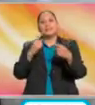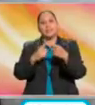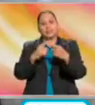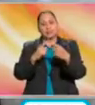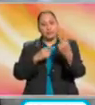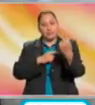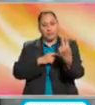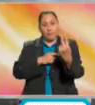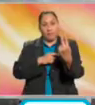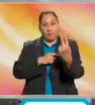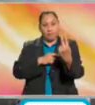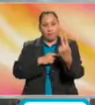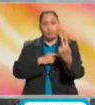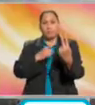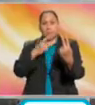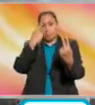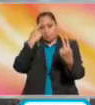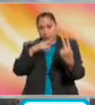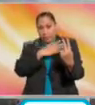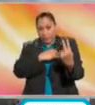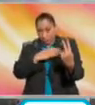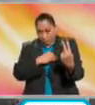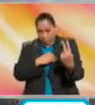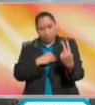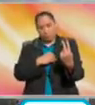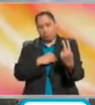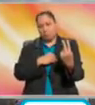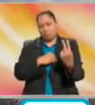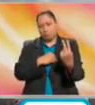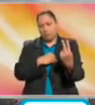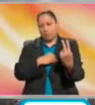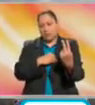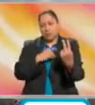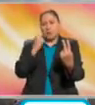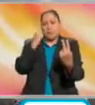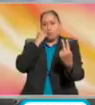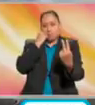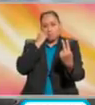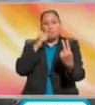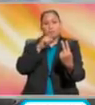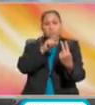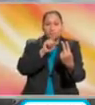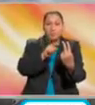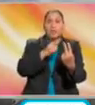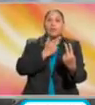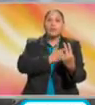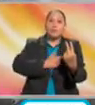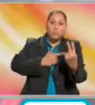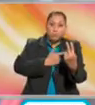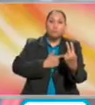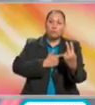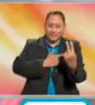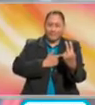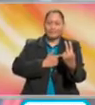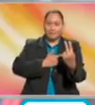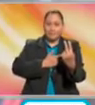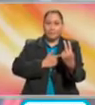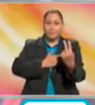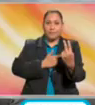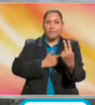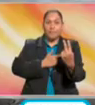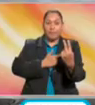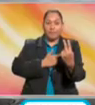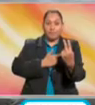finalidad del matrimonio la procreación, y ya no importa en ese sentido la orientación o gusto o desarrollo en